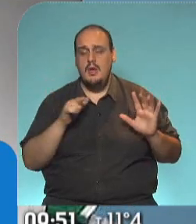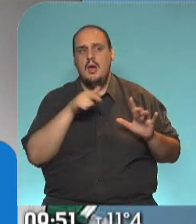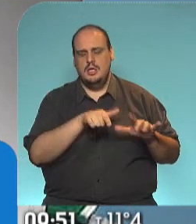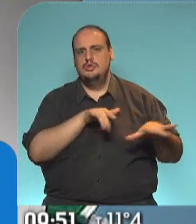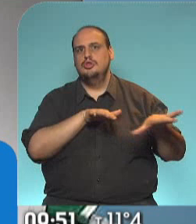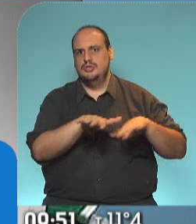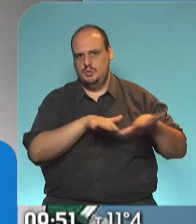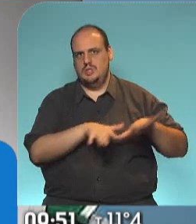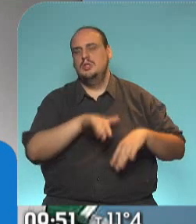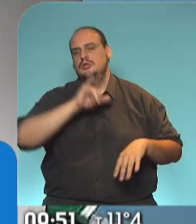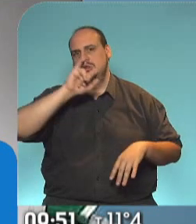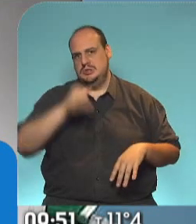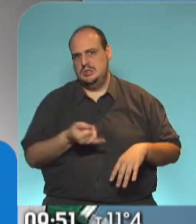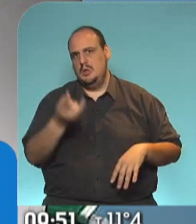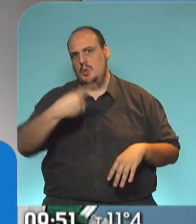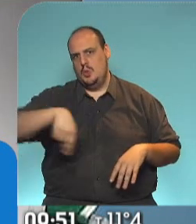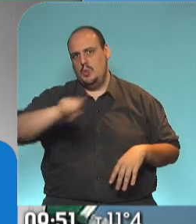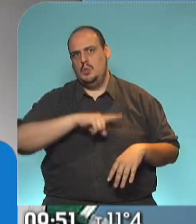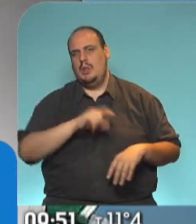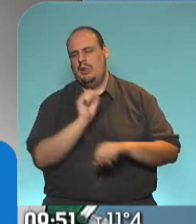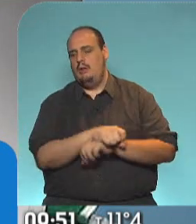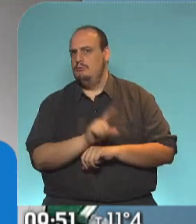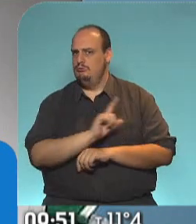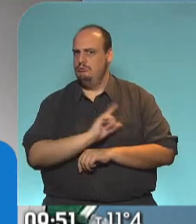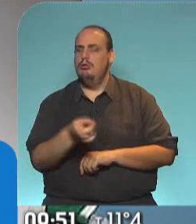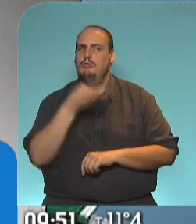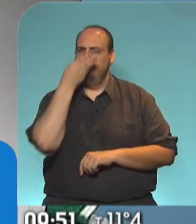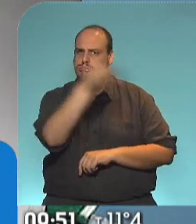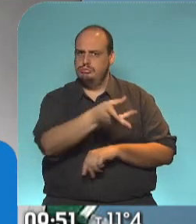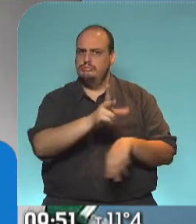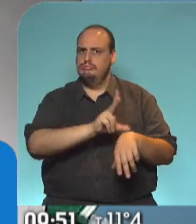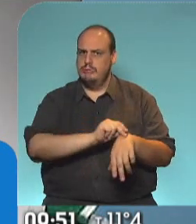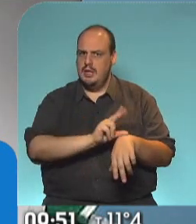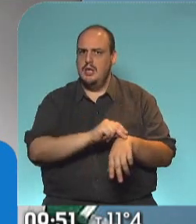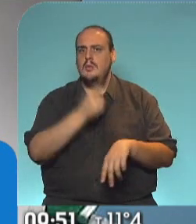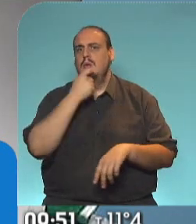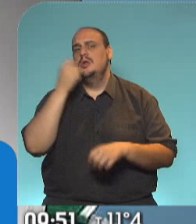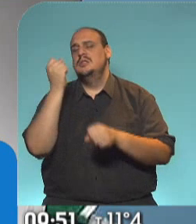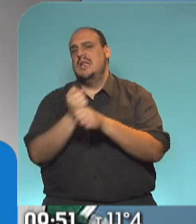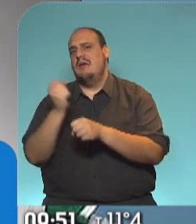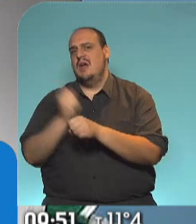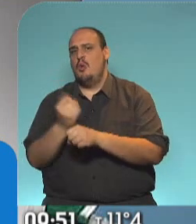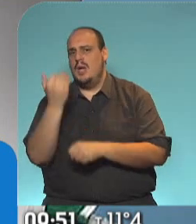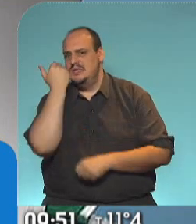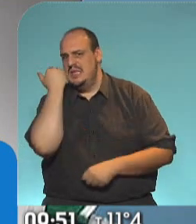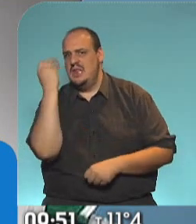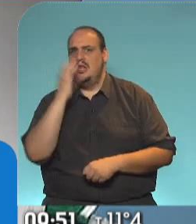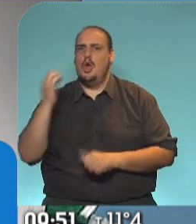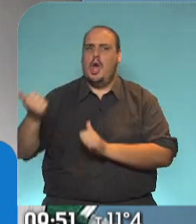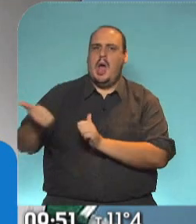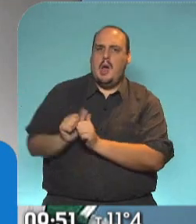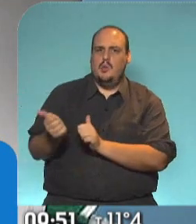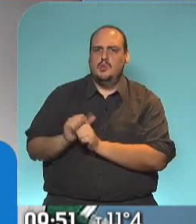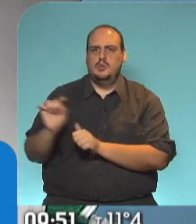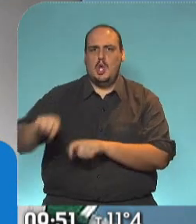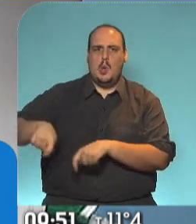situación que no se debe dejar pasar estamos hablando de accidentes de trabajo estamos hablando de situaciones de abuso o violación